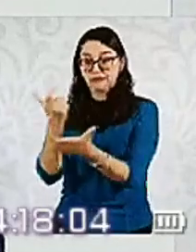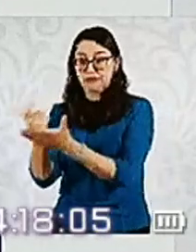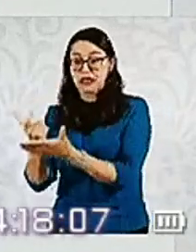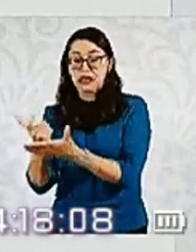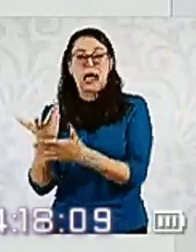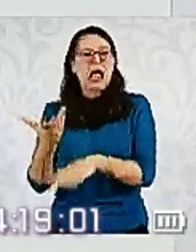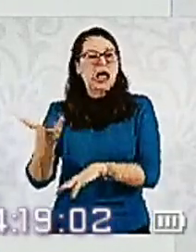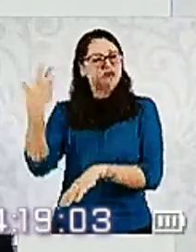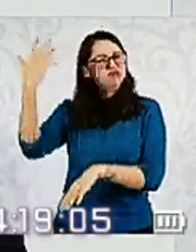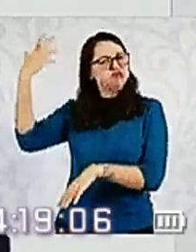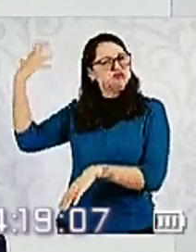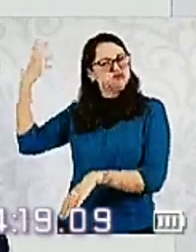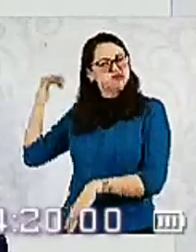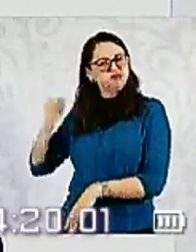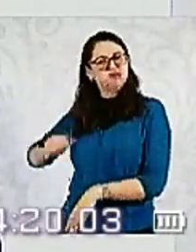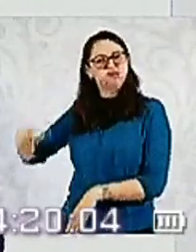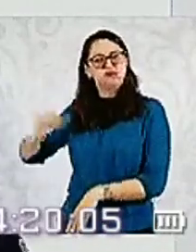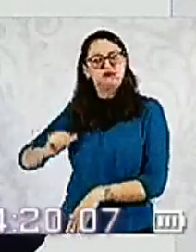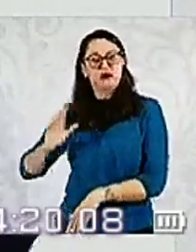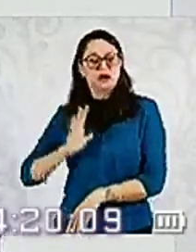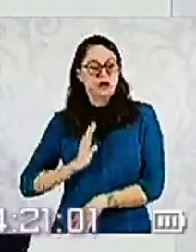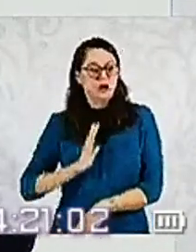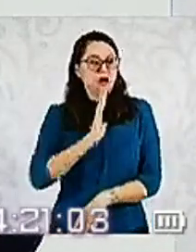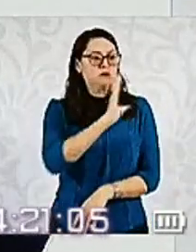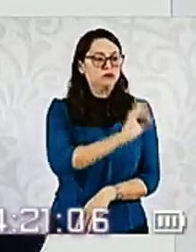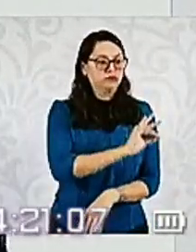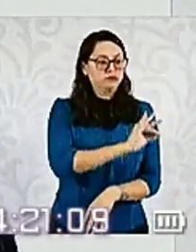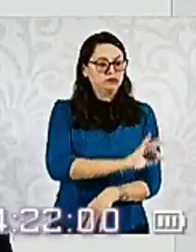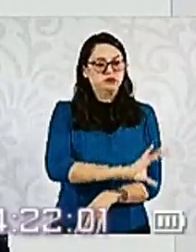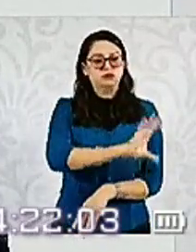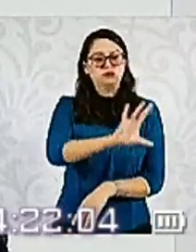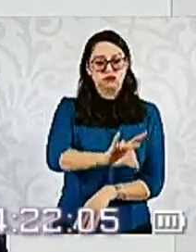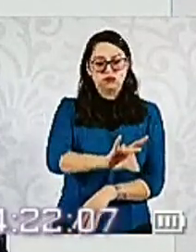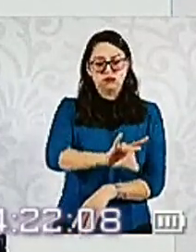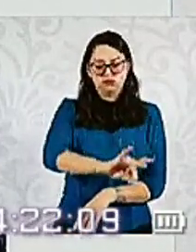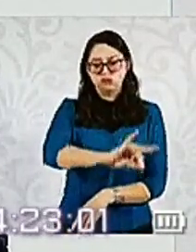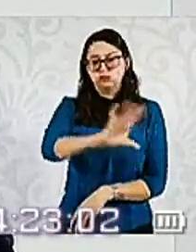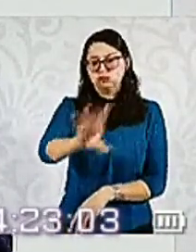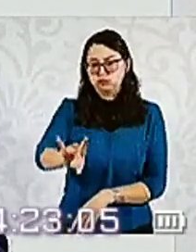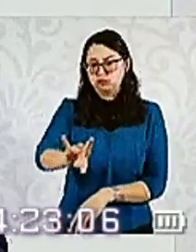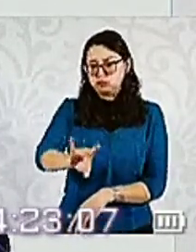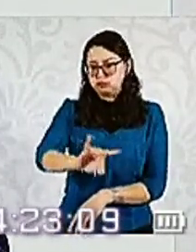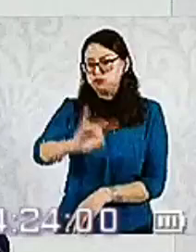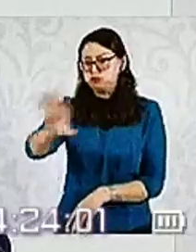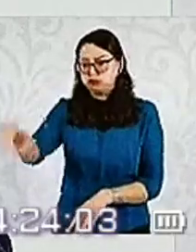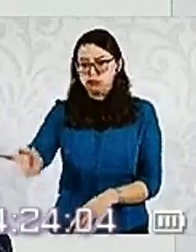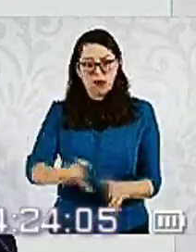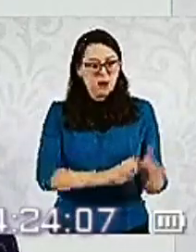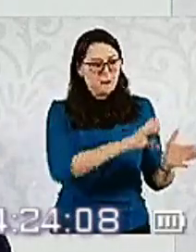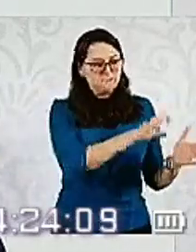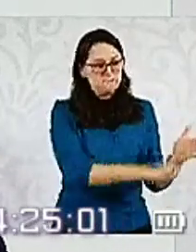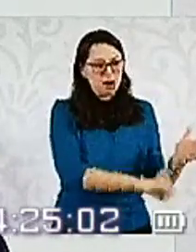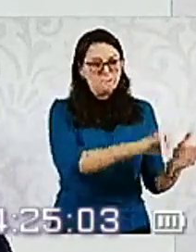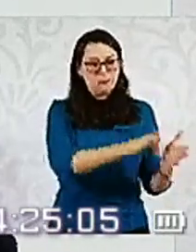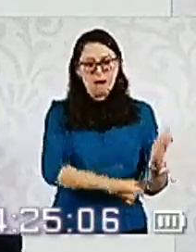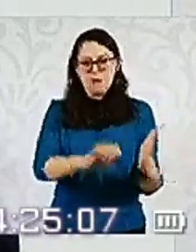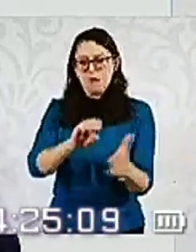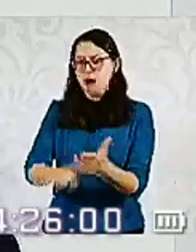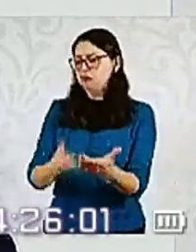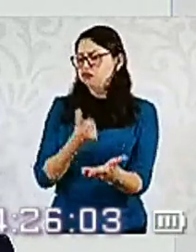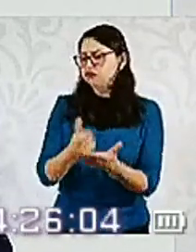que sin hacer nada pues llevaban comisiones, y una comisión pues de todo lo que son los programas sociales es muchísimo dinero.